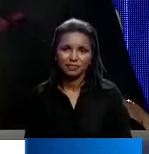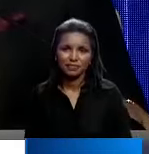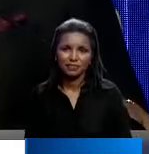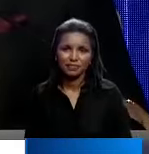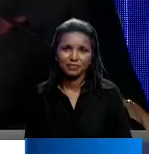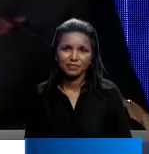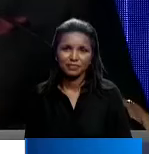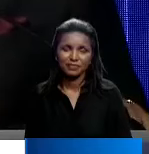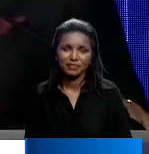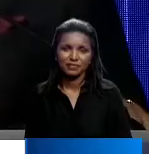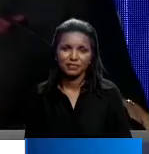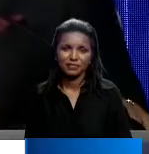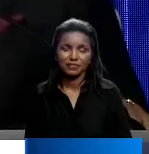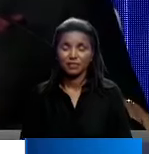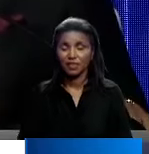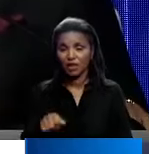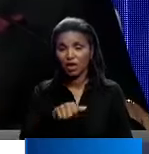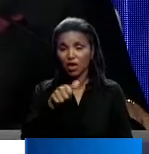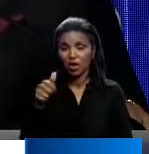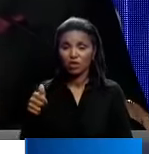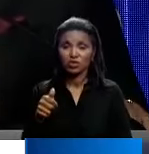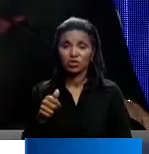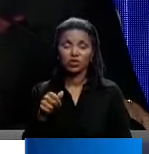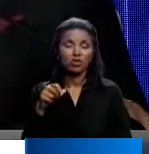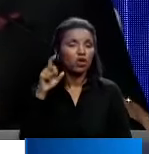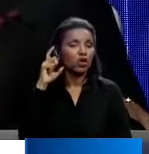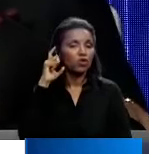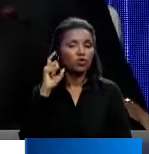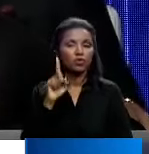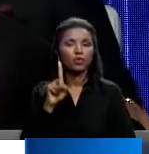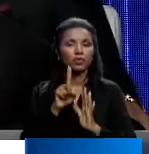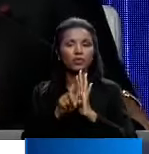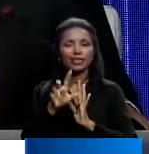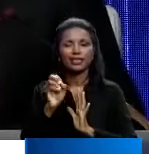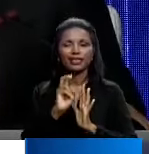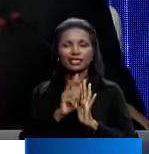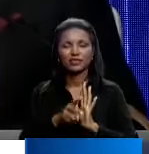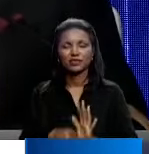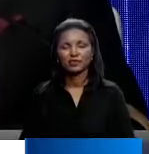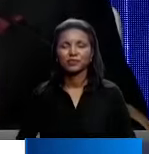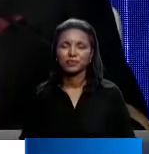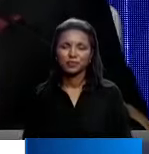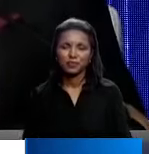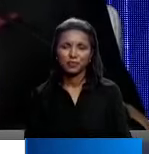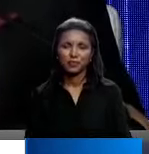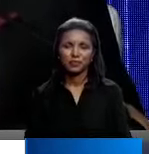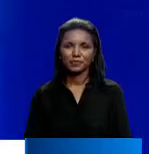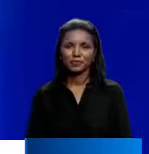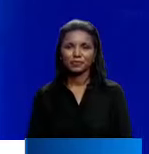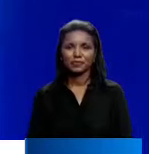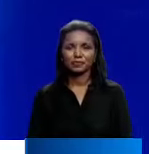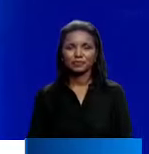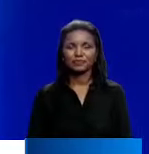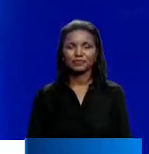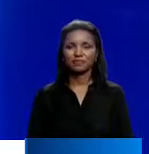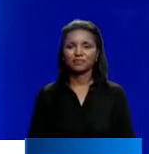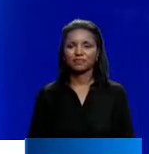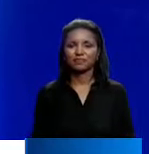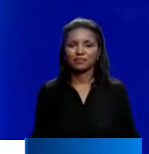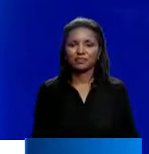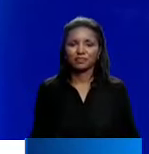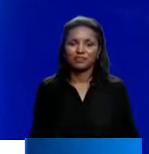Rodríguez. Corresponde el turno al candidato Rómulo Ruh. Tiene 1:30 para hablar de institucionalidad. Ya